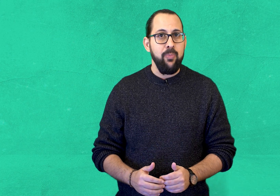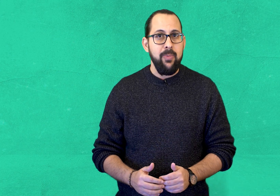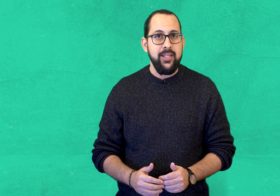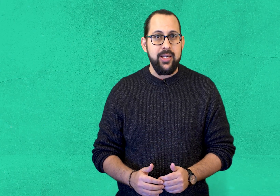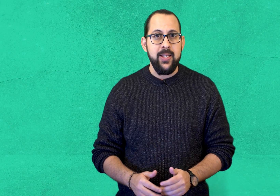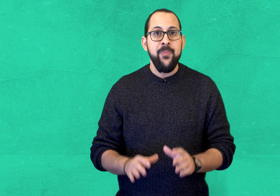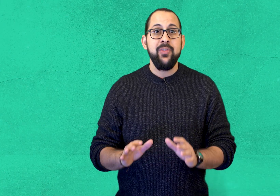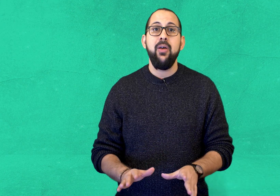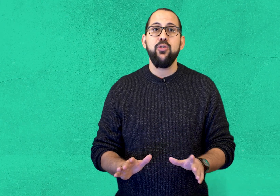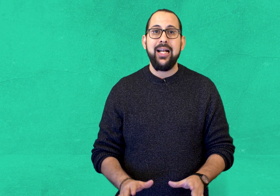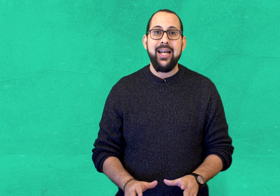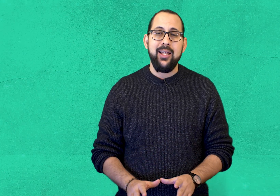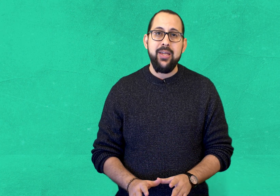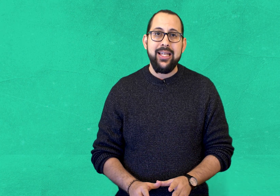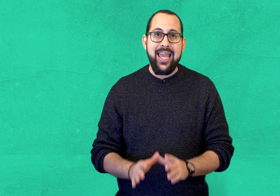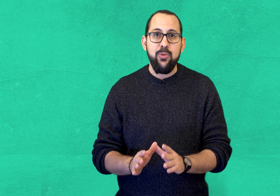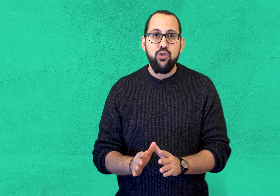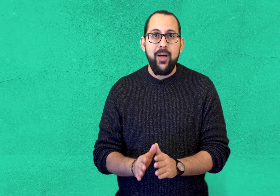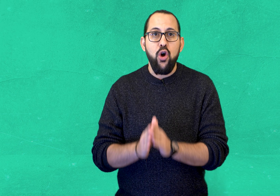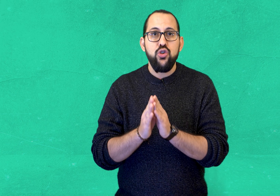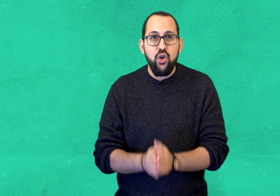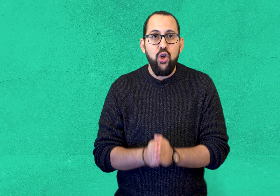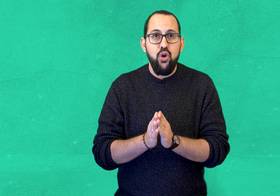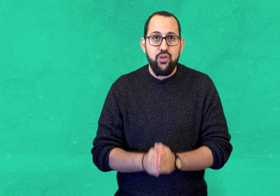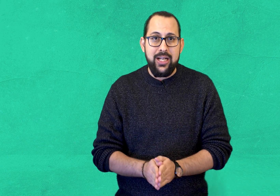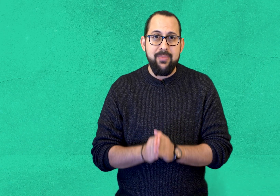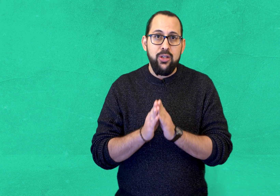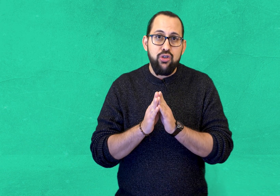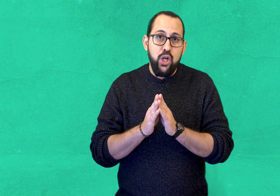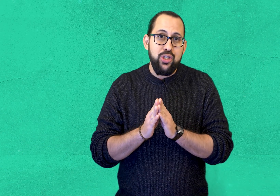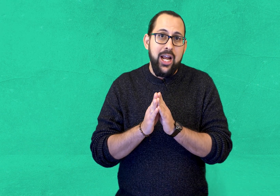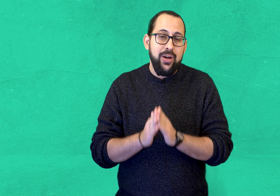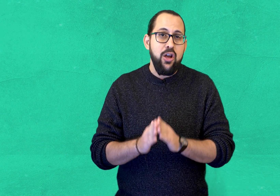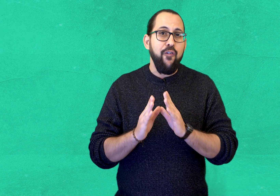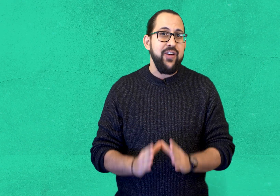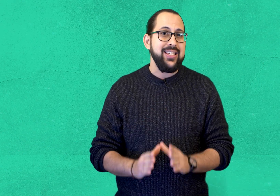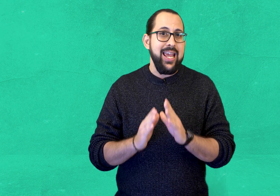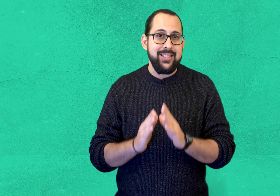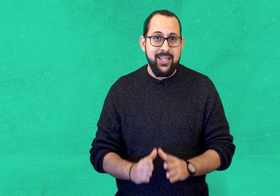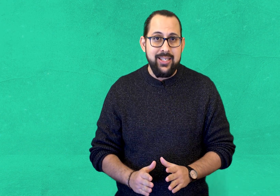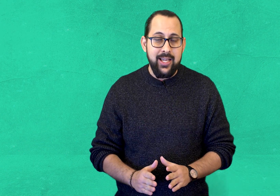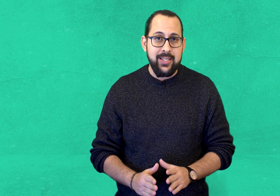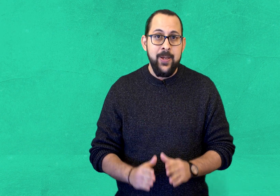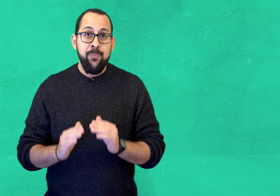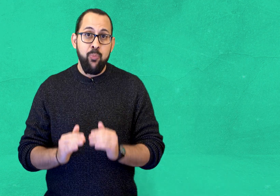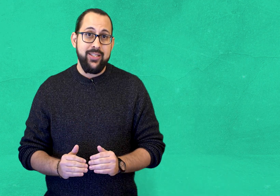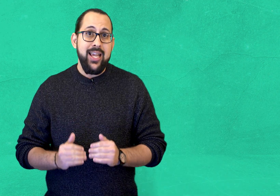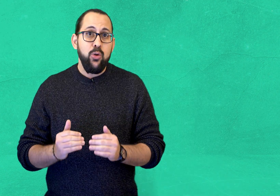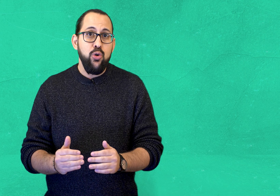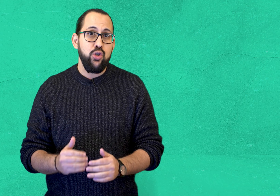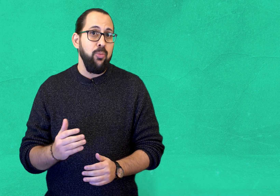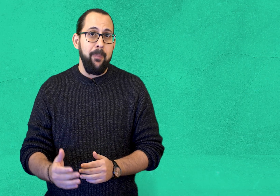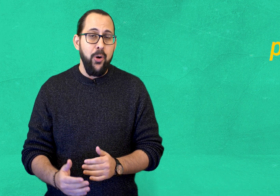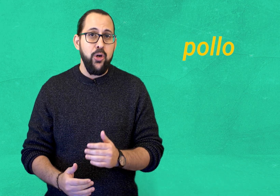económica en 2023, debemos aclarar también que hemos tomado solo los alimentos de los que la ONEI ofrece estadísticas, pues